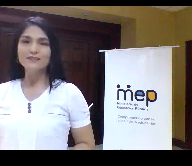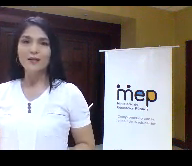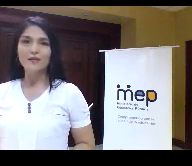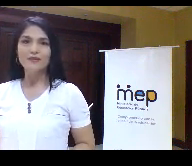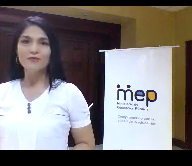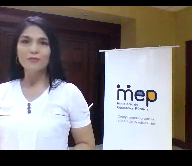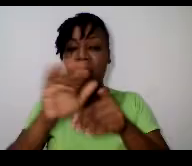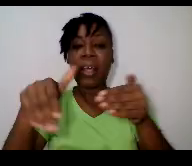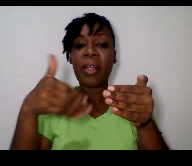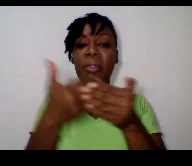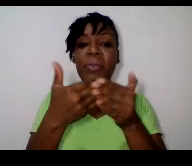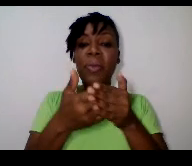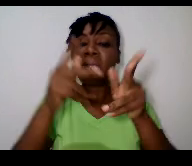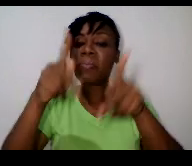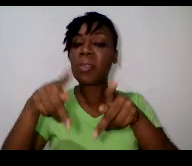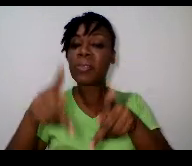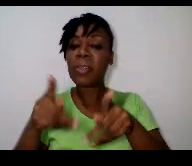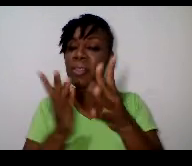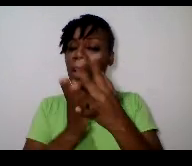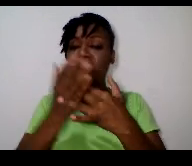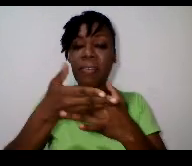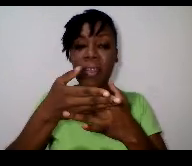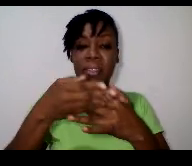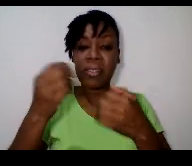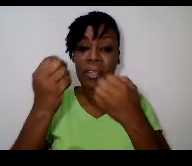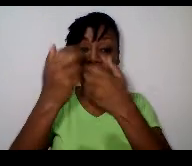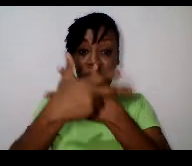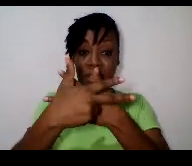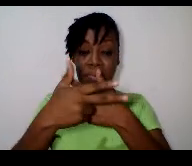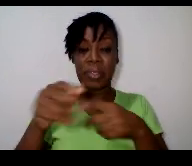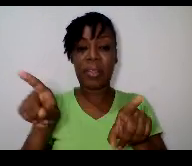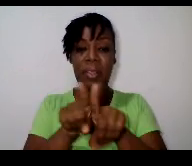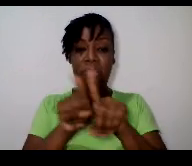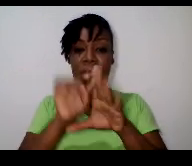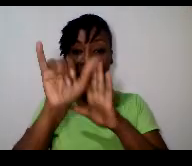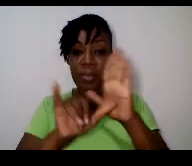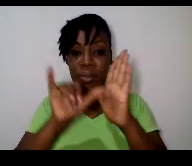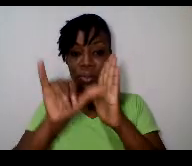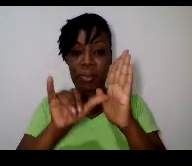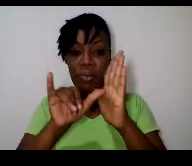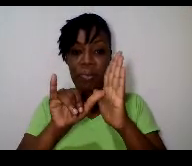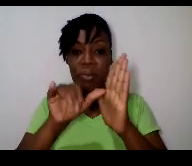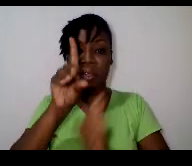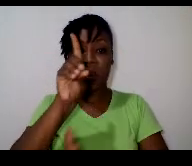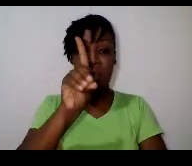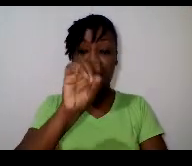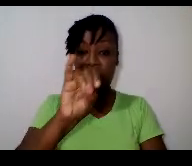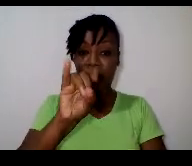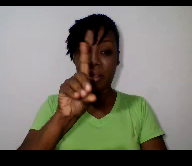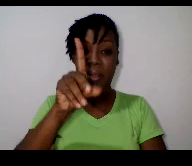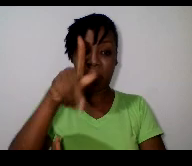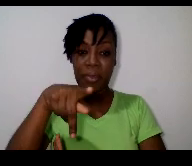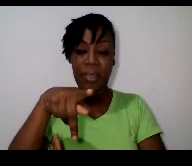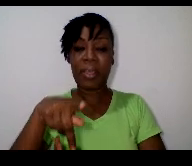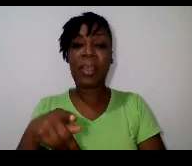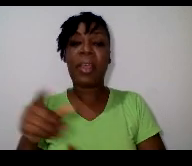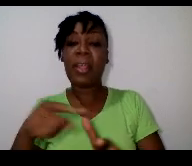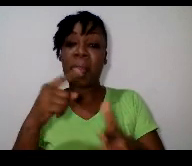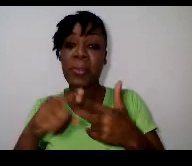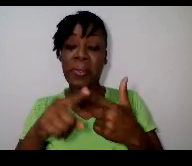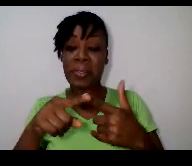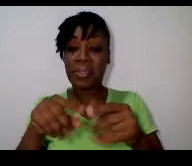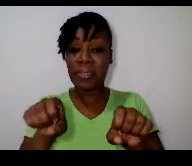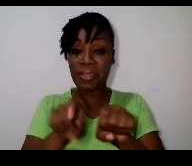a través de la plataforma Teams y el canal de YouTube del IDP. Tenemos también transmisión por nuestro Facebook